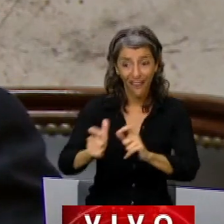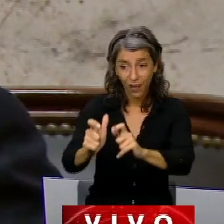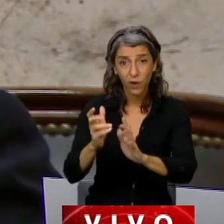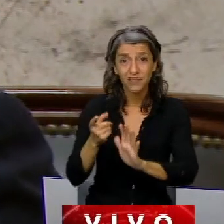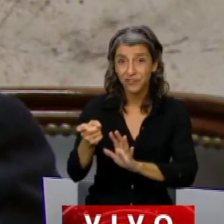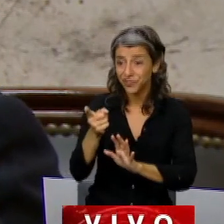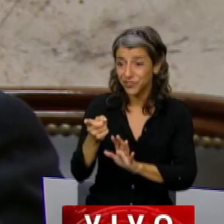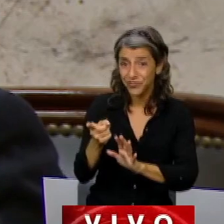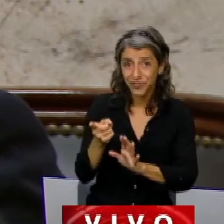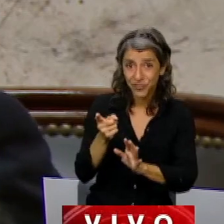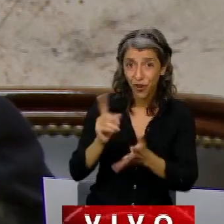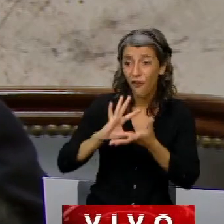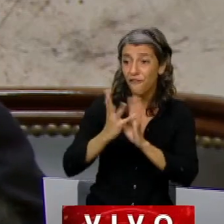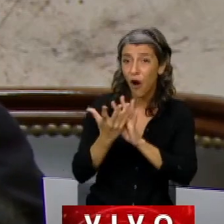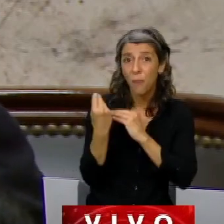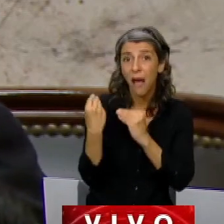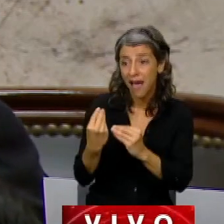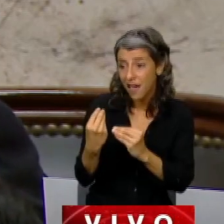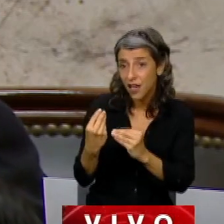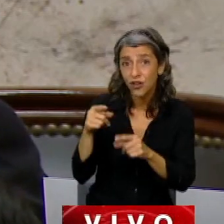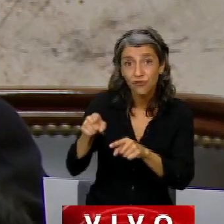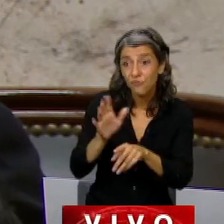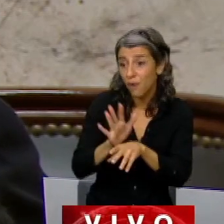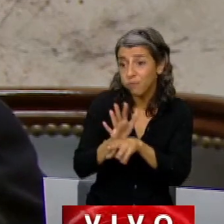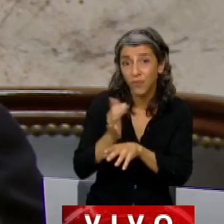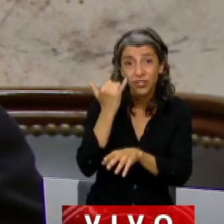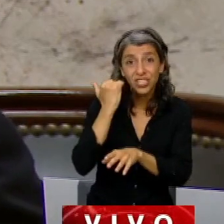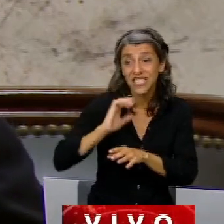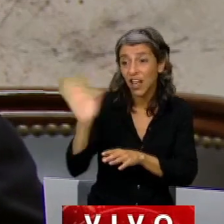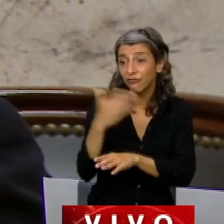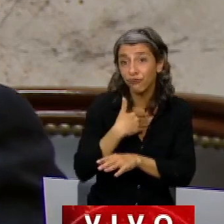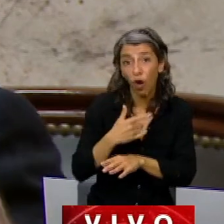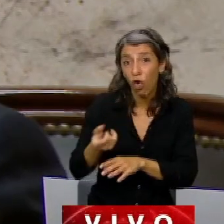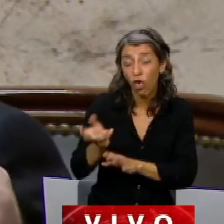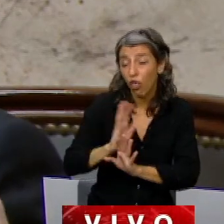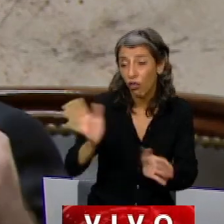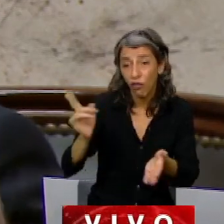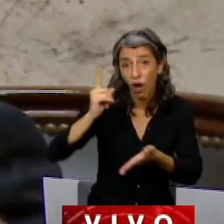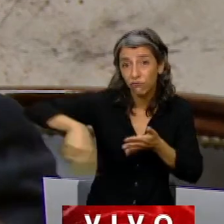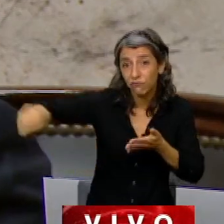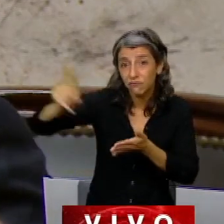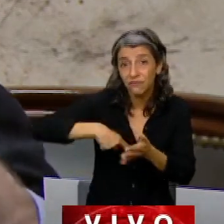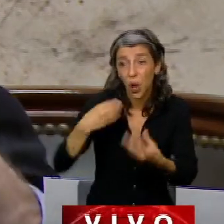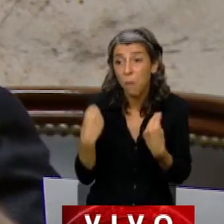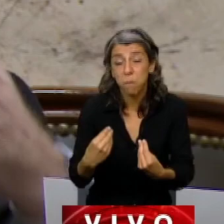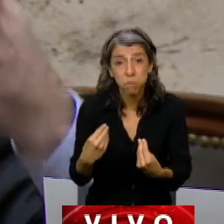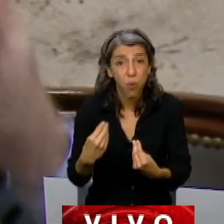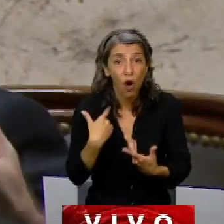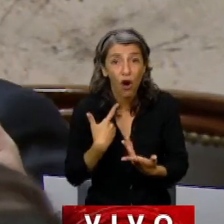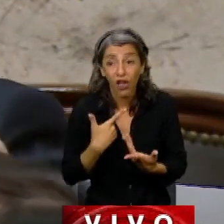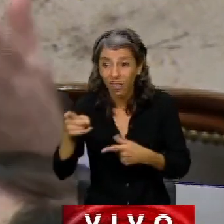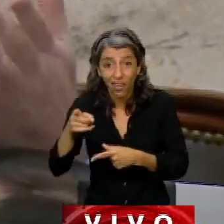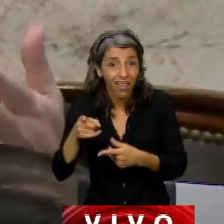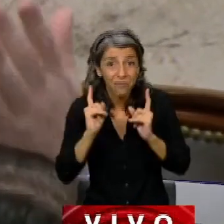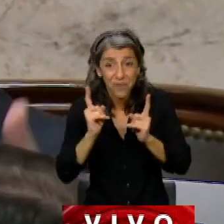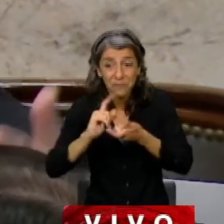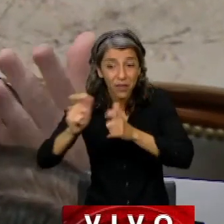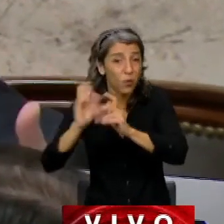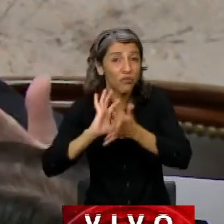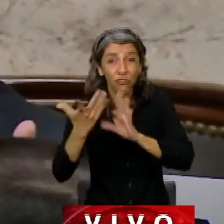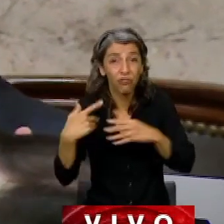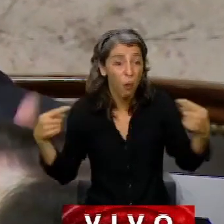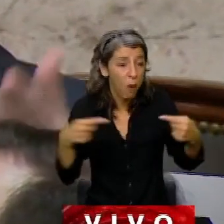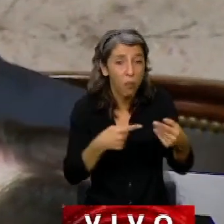qué, señor presidente? Porque viola la restricción de presupuesto. Y nosotros mencionamos aquí, en este lugar, en